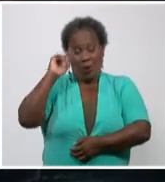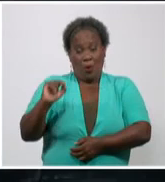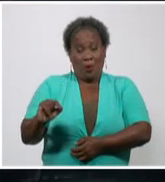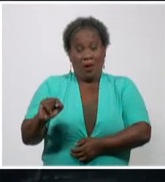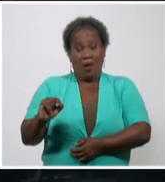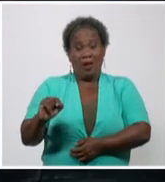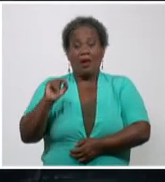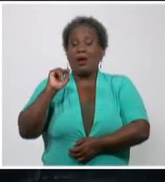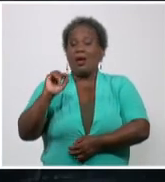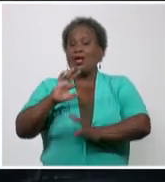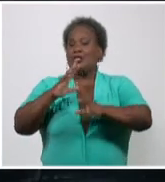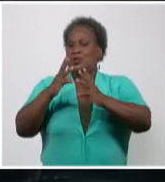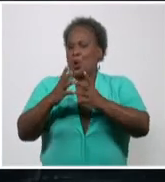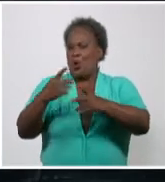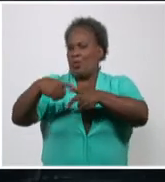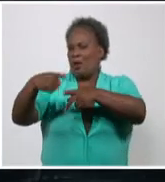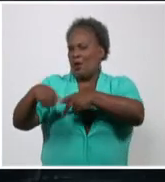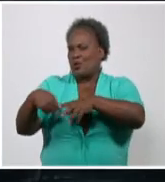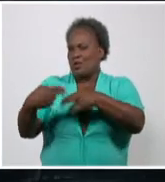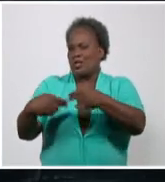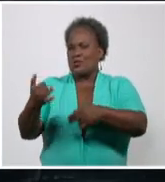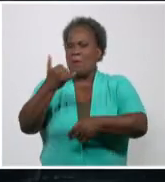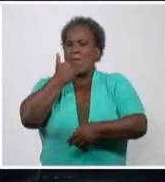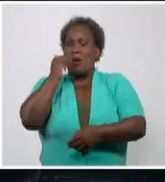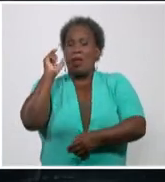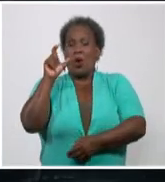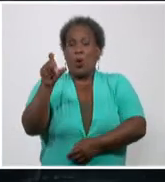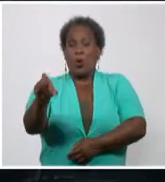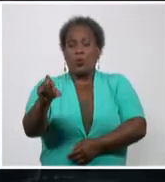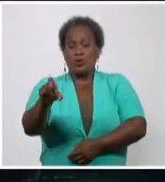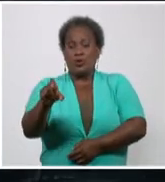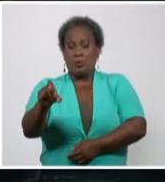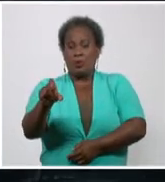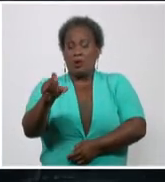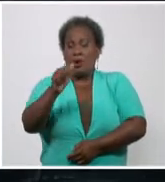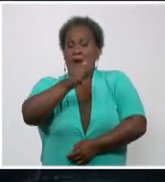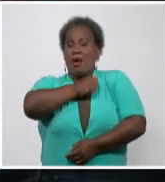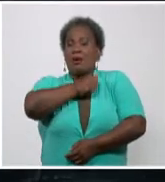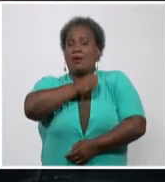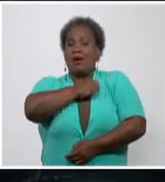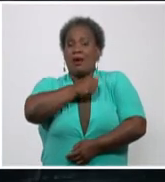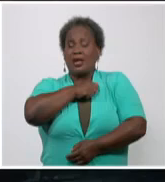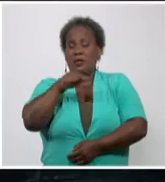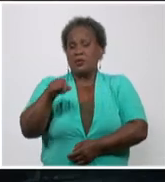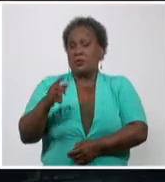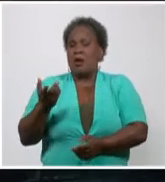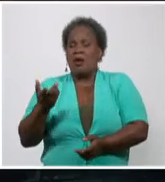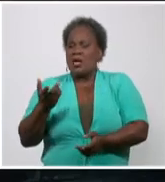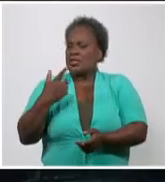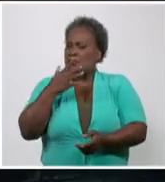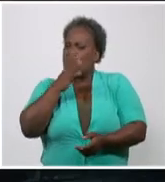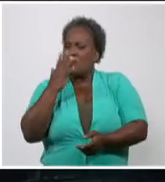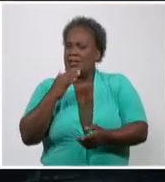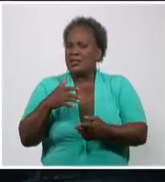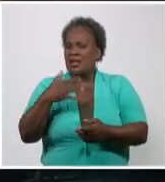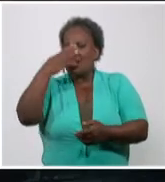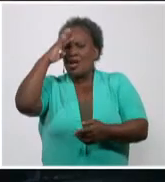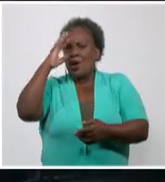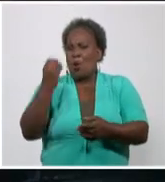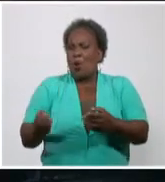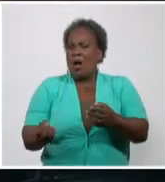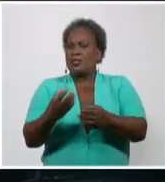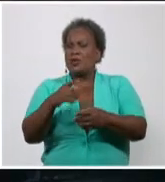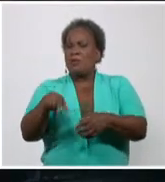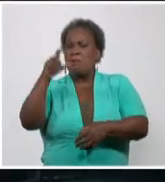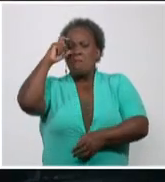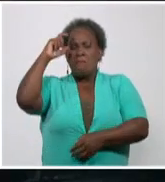actitud inquisitoria posterior. Y por último, a quienes han querido vender este hecho como un guiño antiterrorista de Cuba para que Biden saque